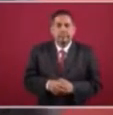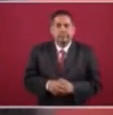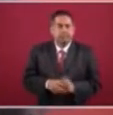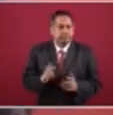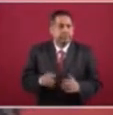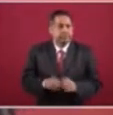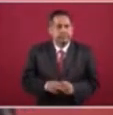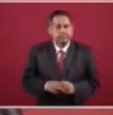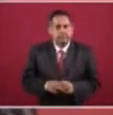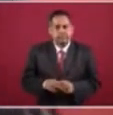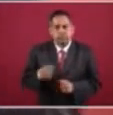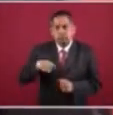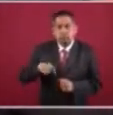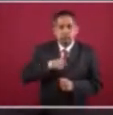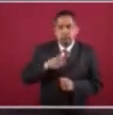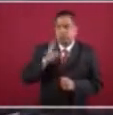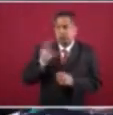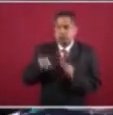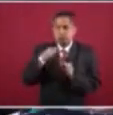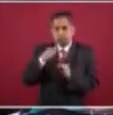ya logramos